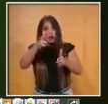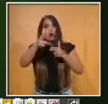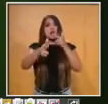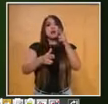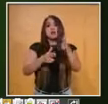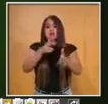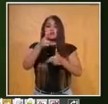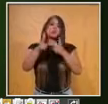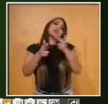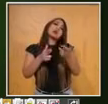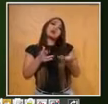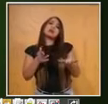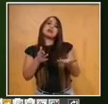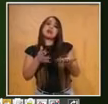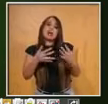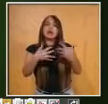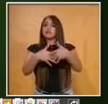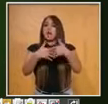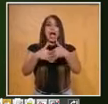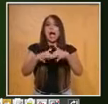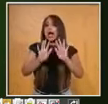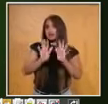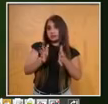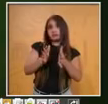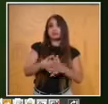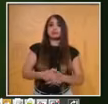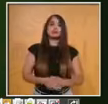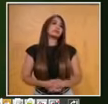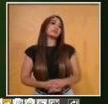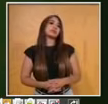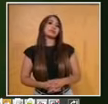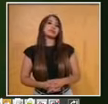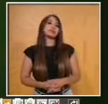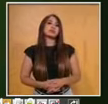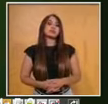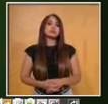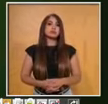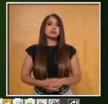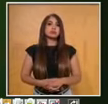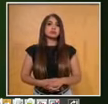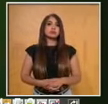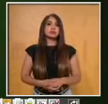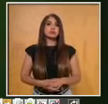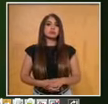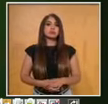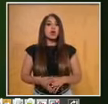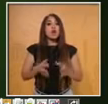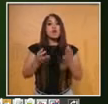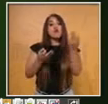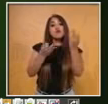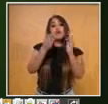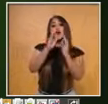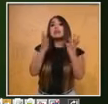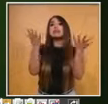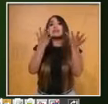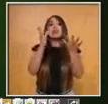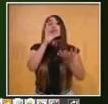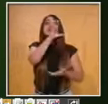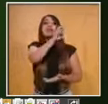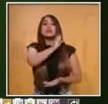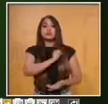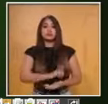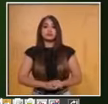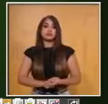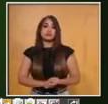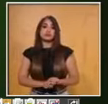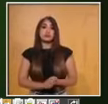que funcionaban por medio del vapor. Ok. Formas de generar calor. Aquí ya